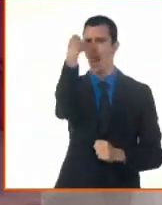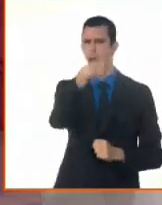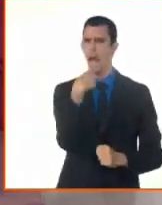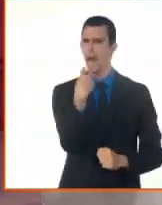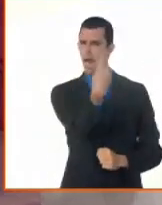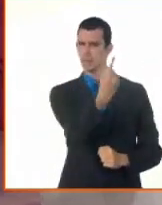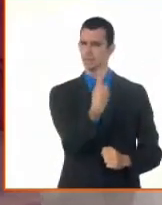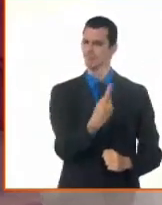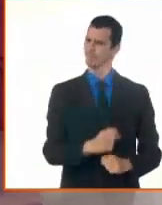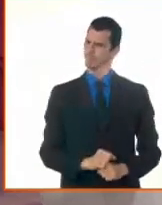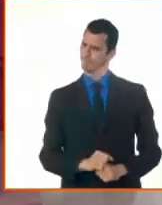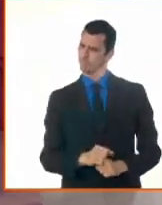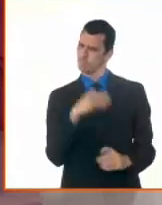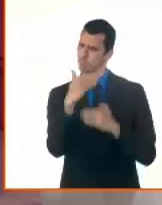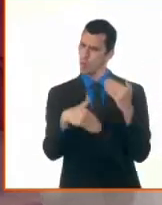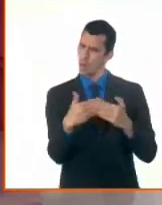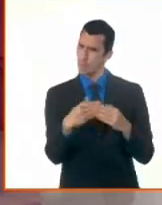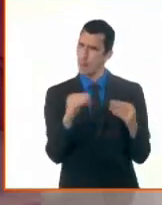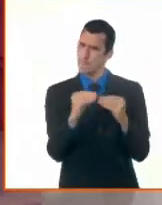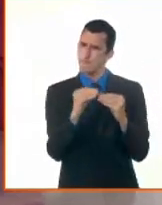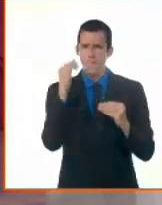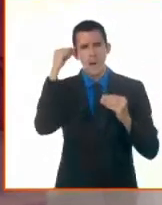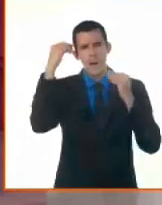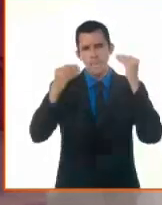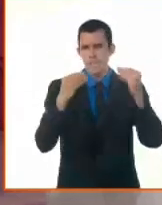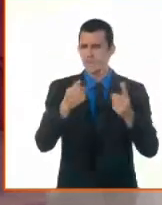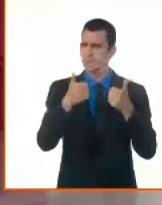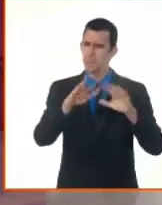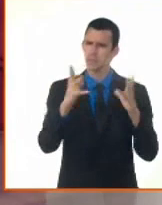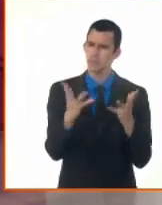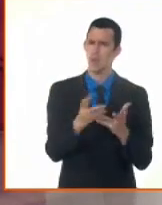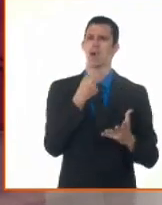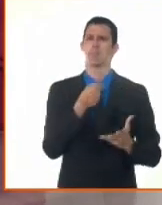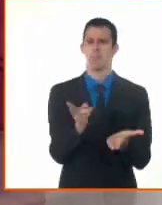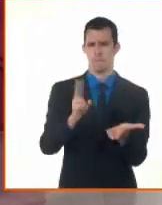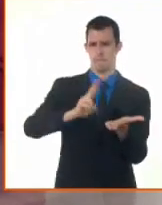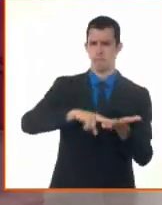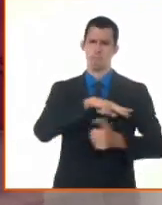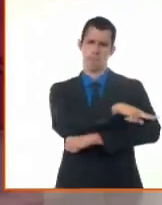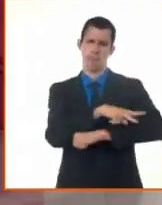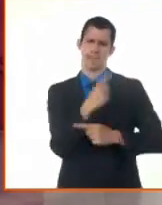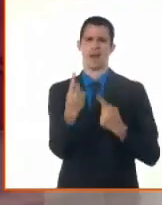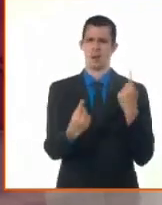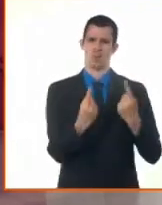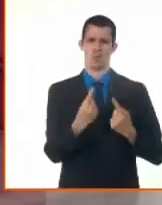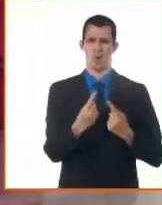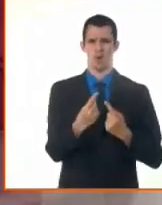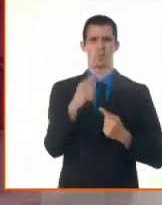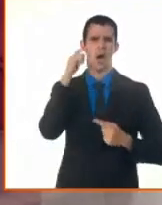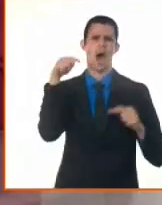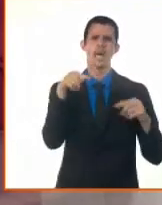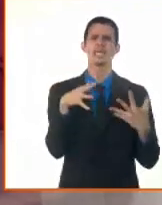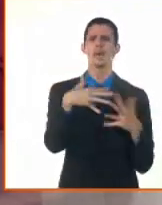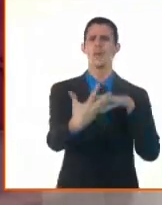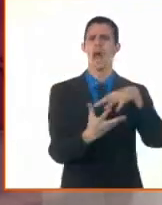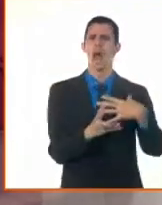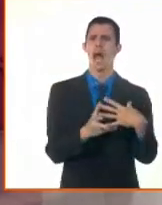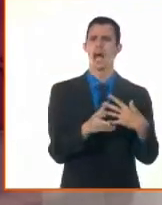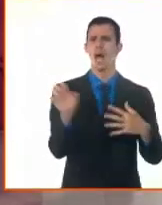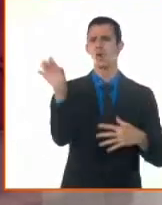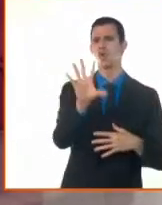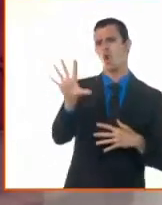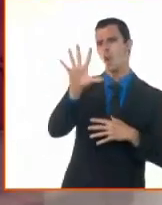las asimetrías entre los países miembros algo que otros mecanismos sí han